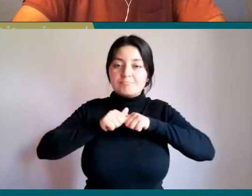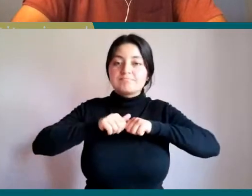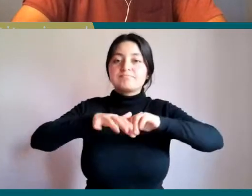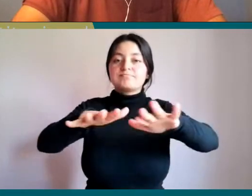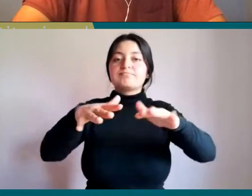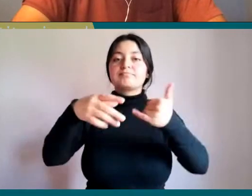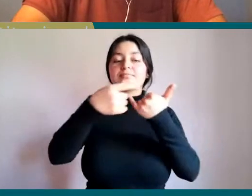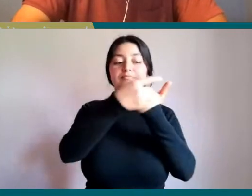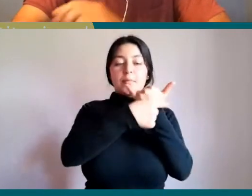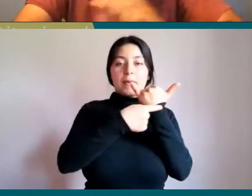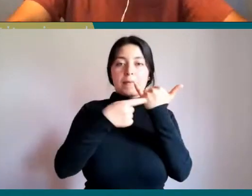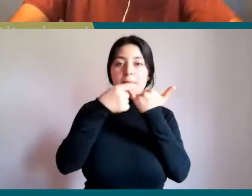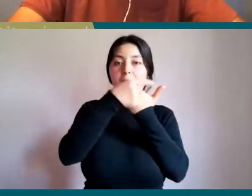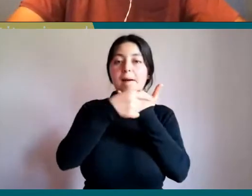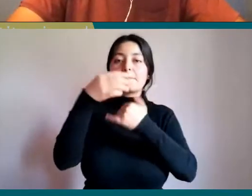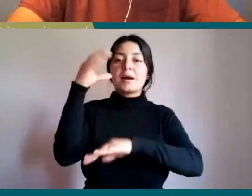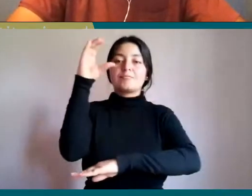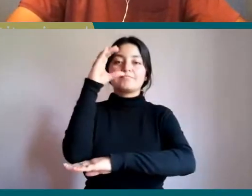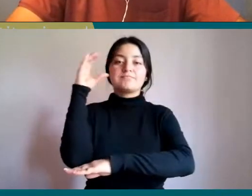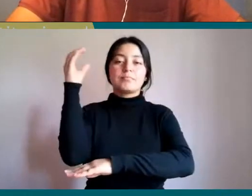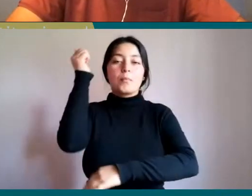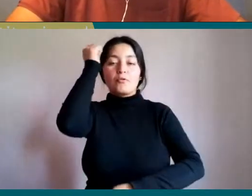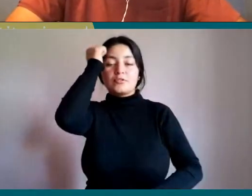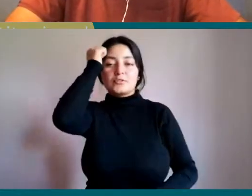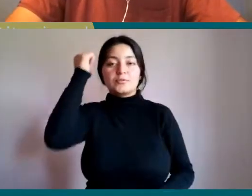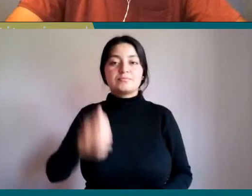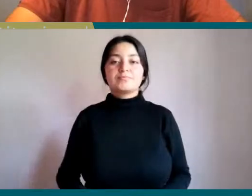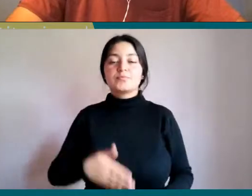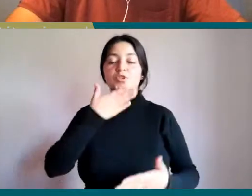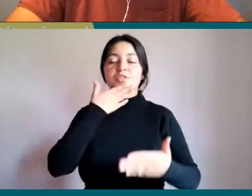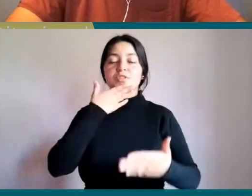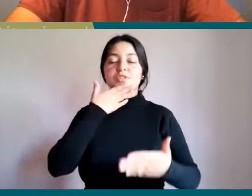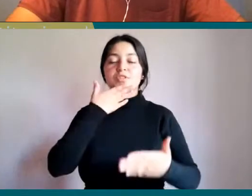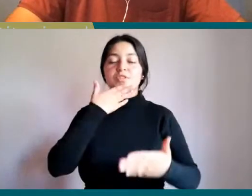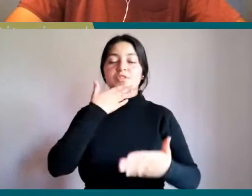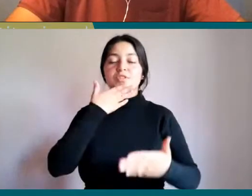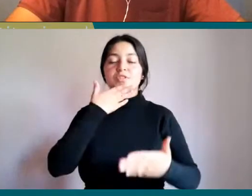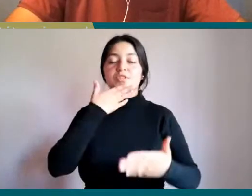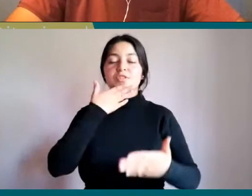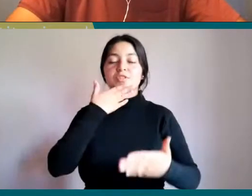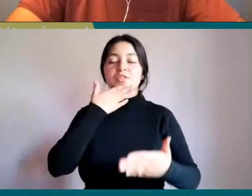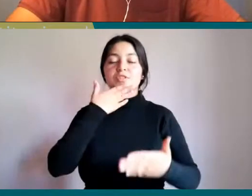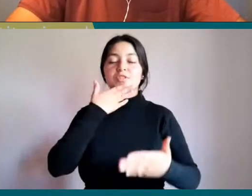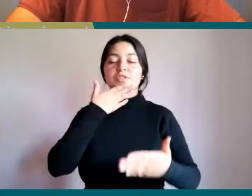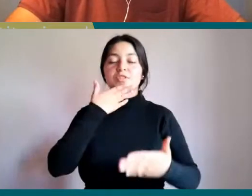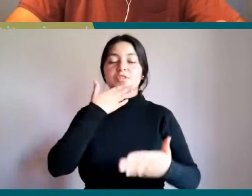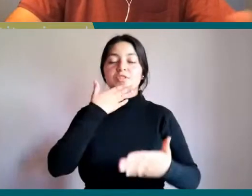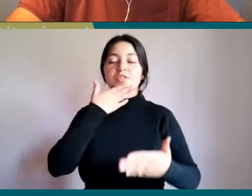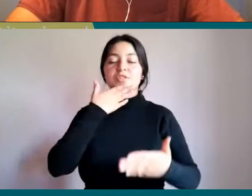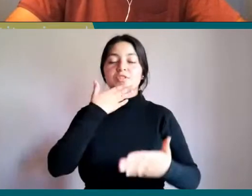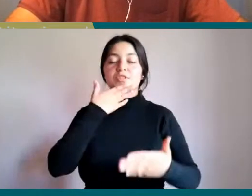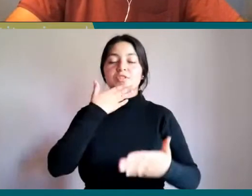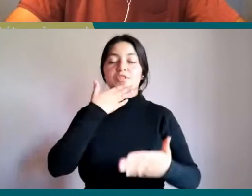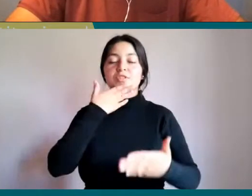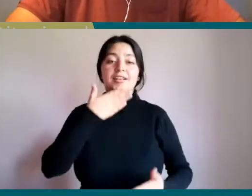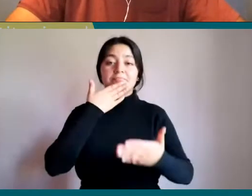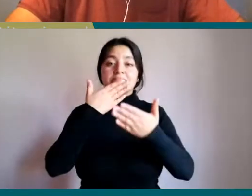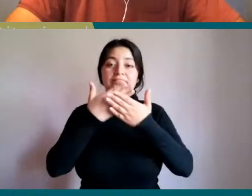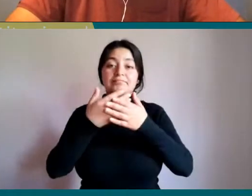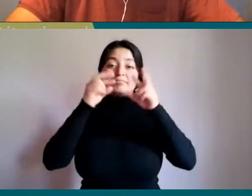del Departamento de Boyacá. Muchas gracias, profe Chema. Muchísimas gracias a todos vosotros. Os deseo lo mejor y sobre